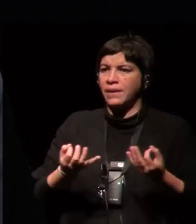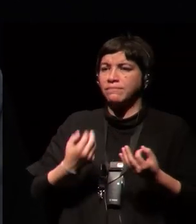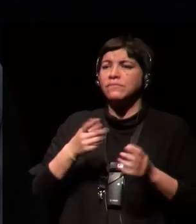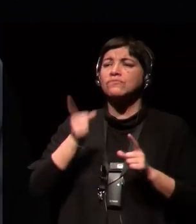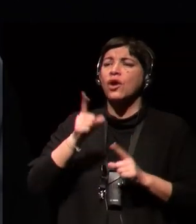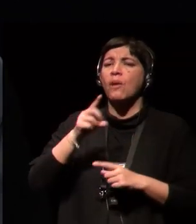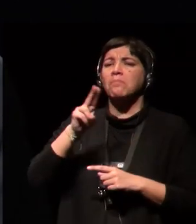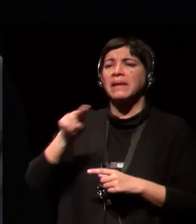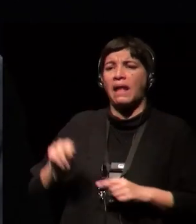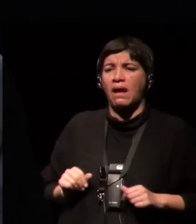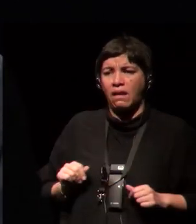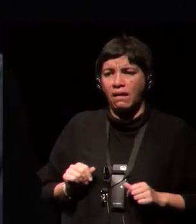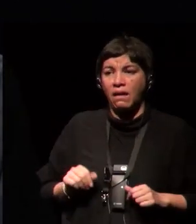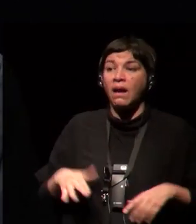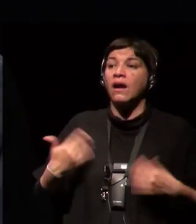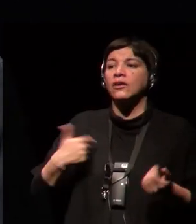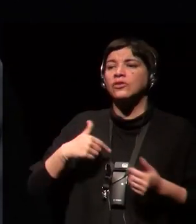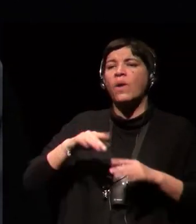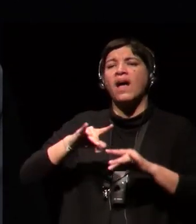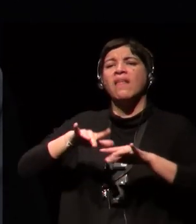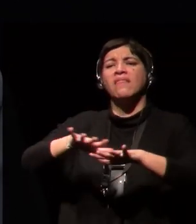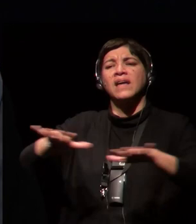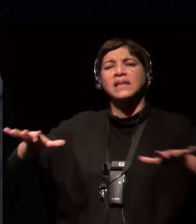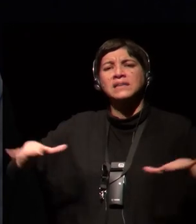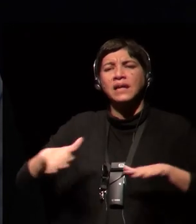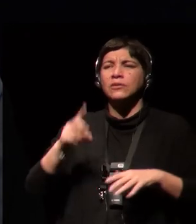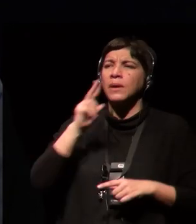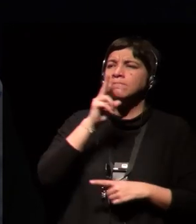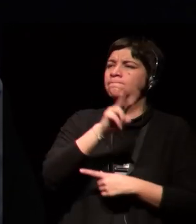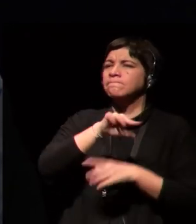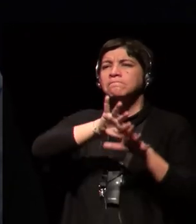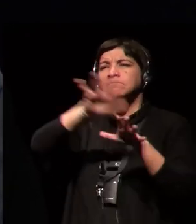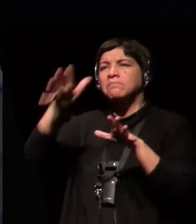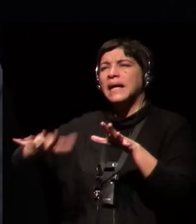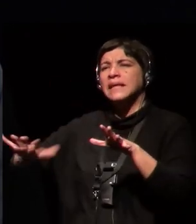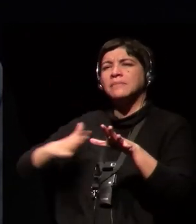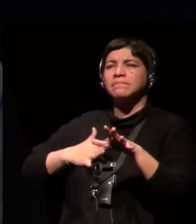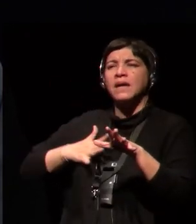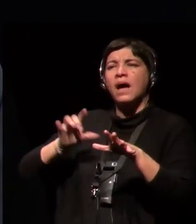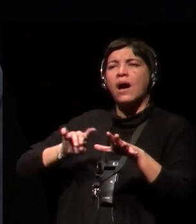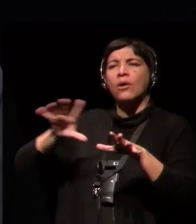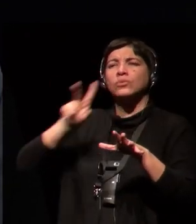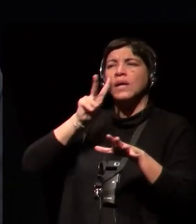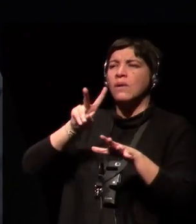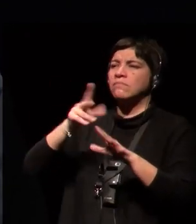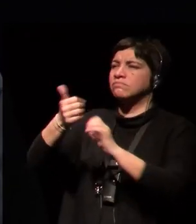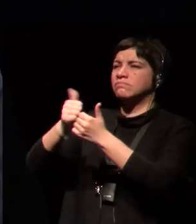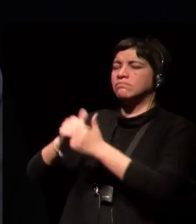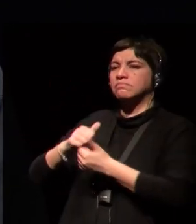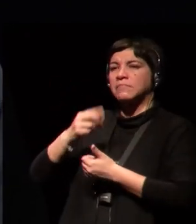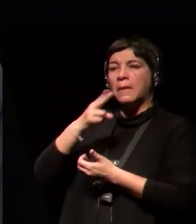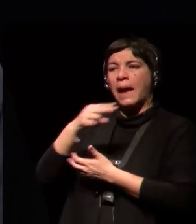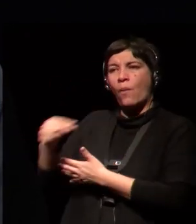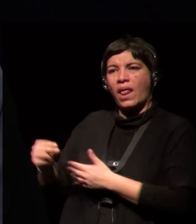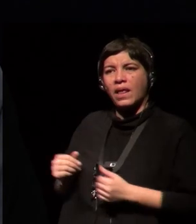desierto a pintar los paisajes de Australia con acuarelas. Aquello era raro por aquel entonces. Los